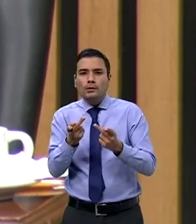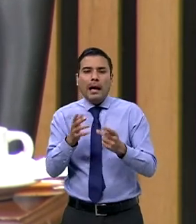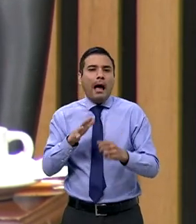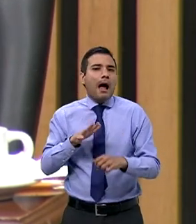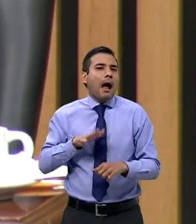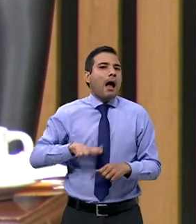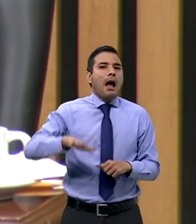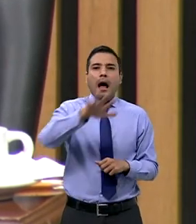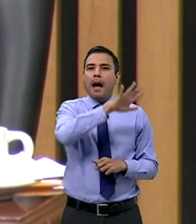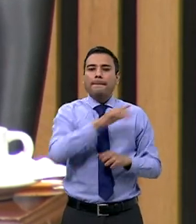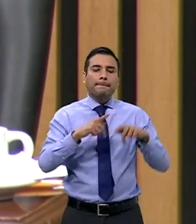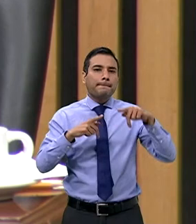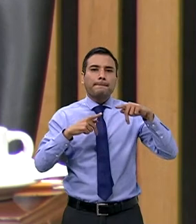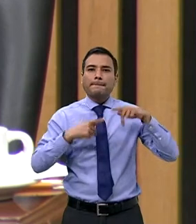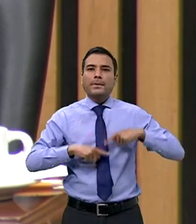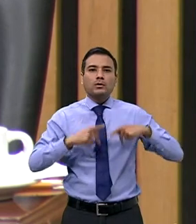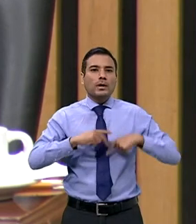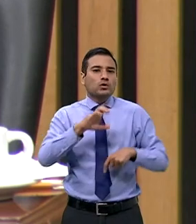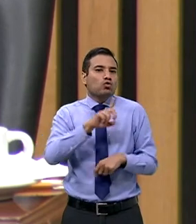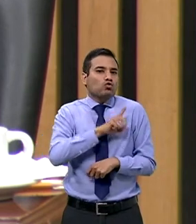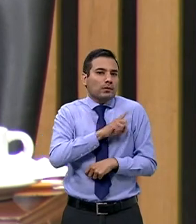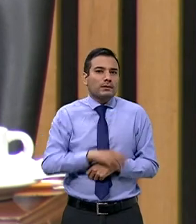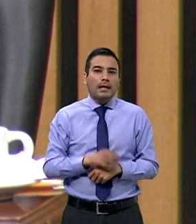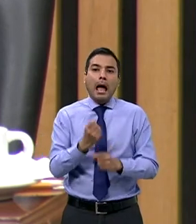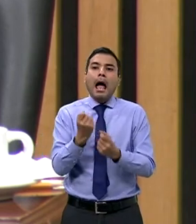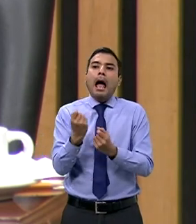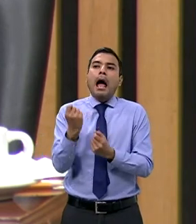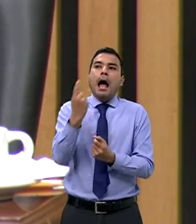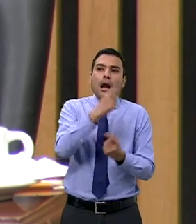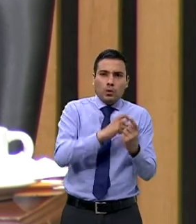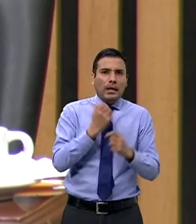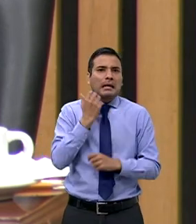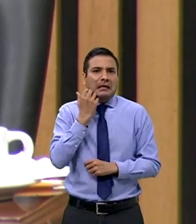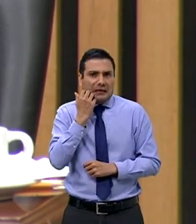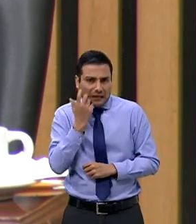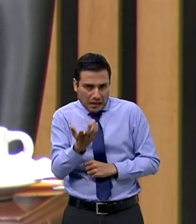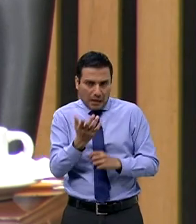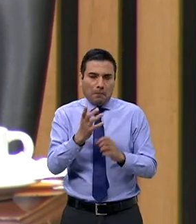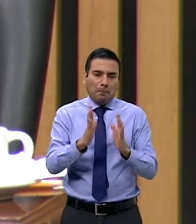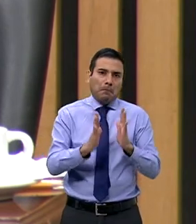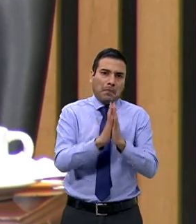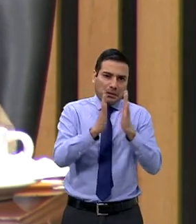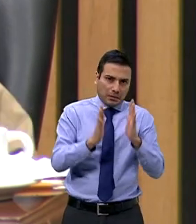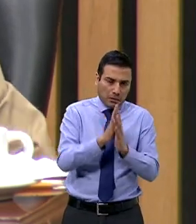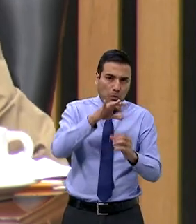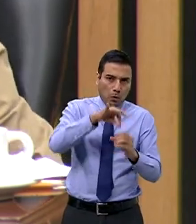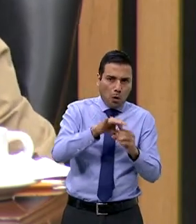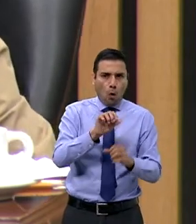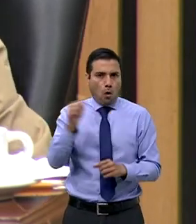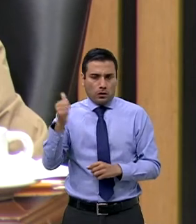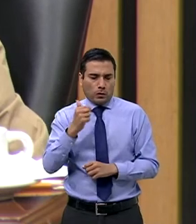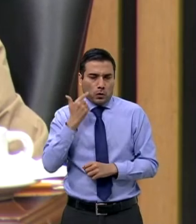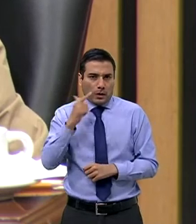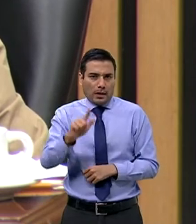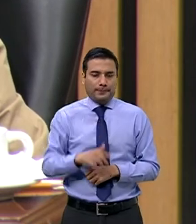ciudadanía que decidió salir o no hacer ej